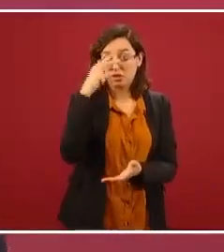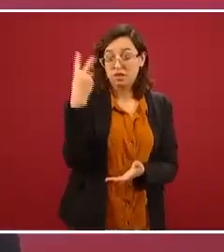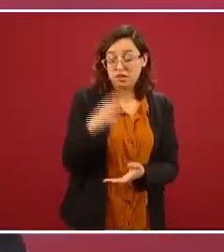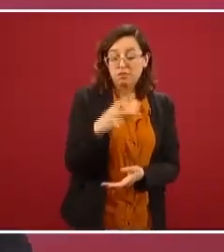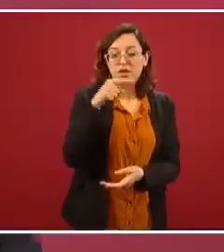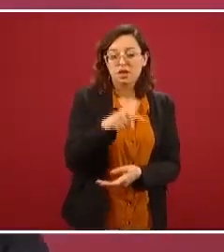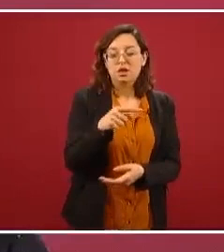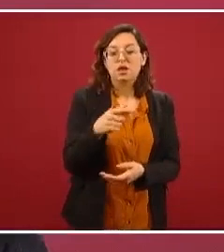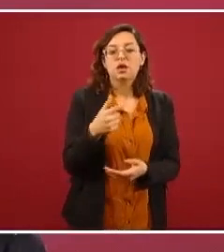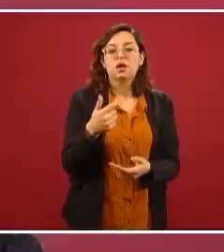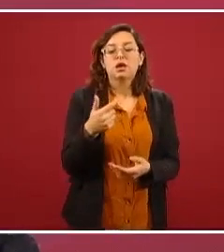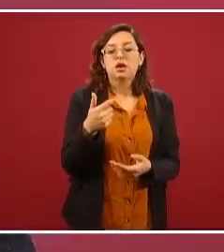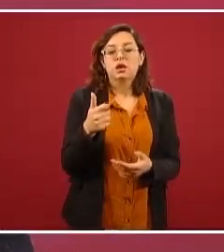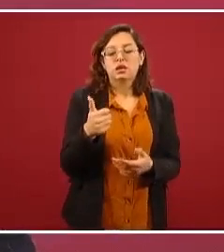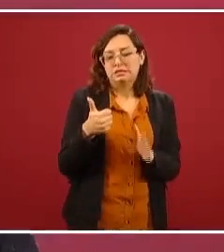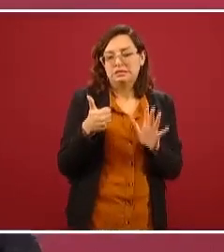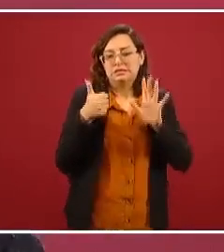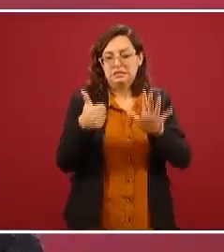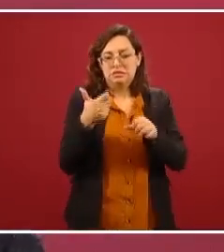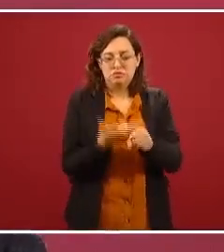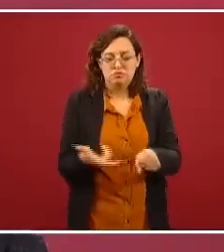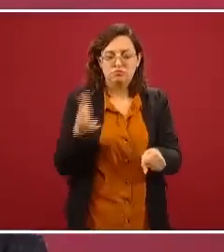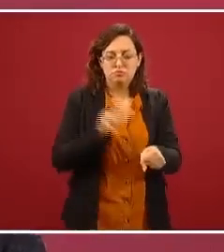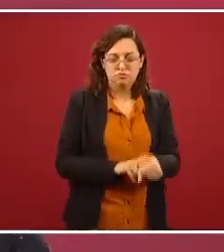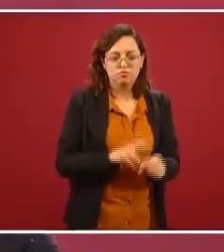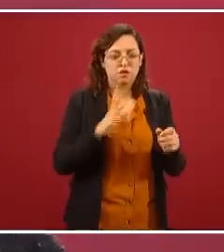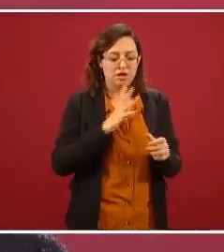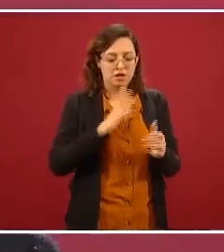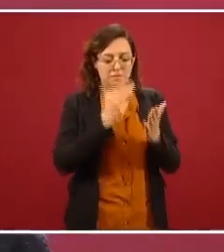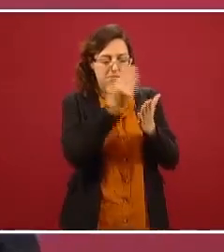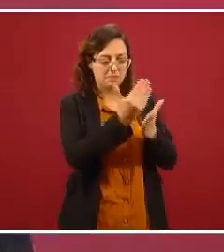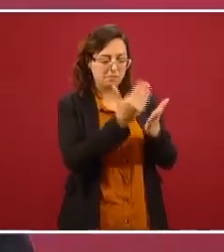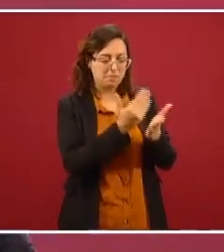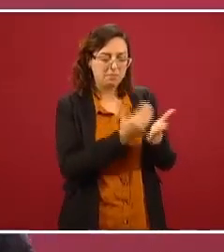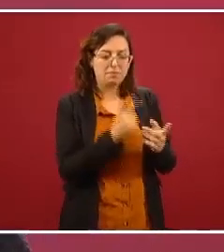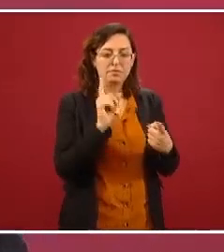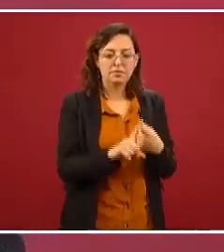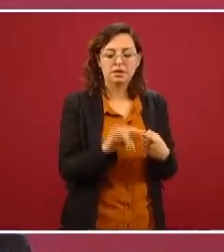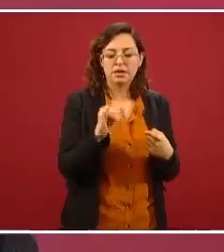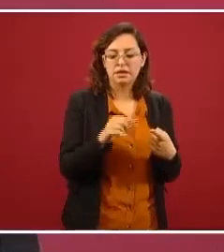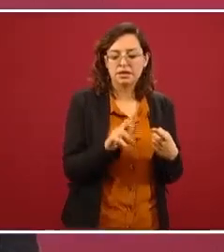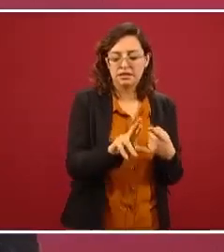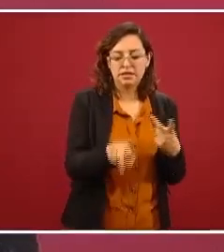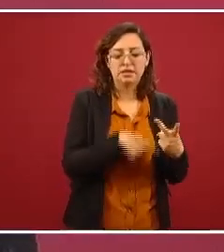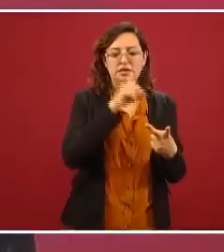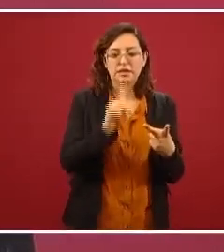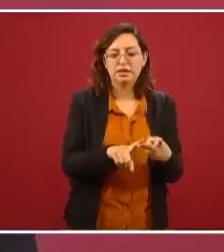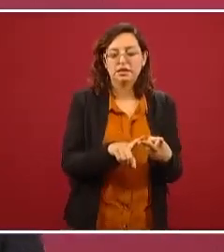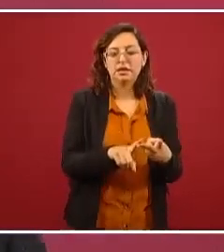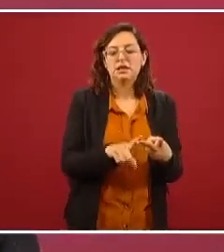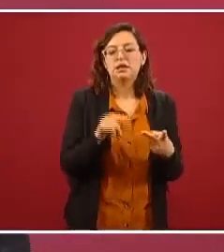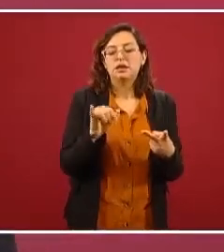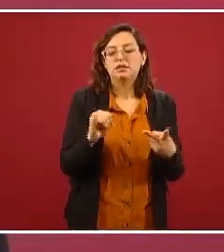federales, son los que más recientemente adoptaron el protocolo: Instituto Nacional de Enfermedades Respiratorias, Instituto Nacional de